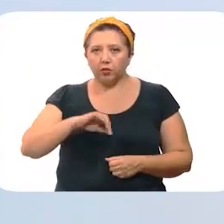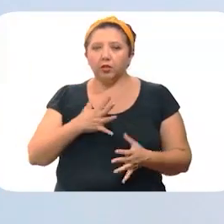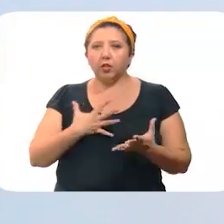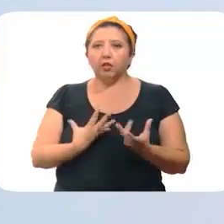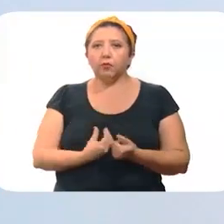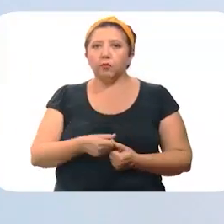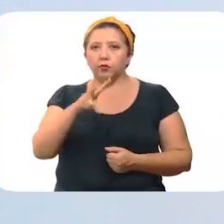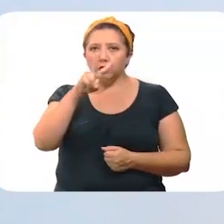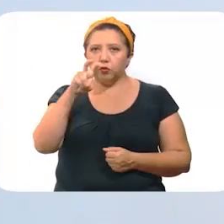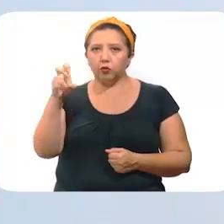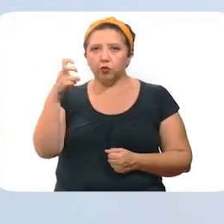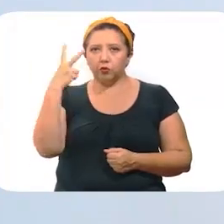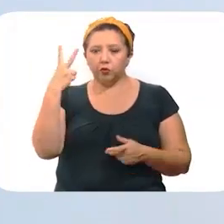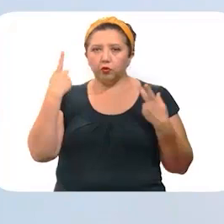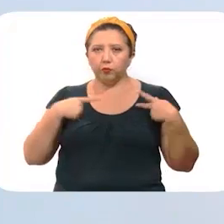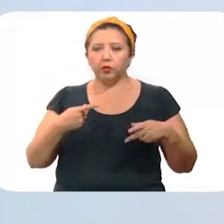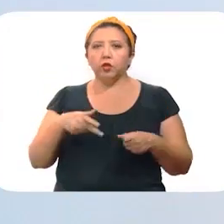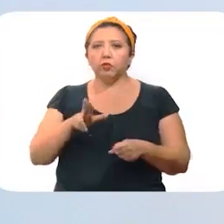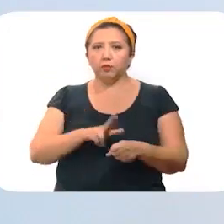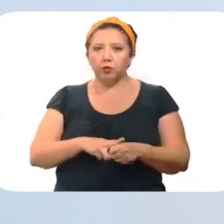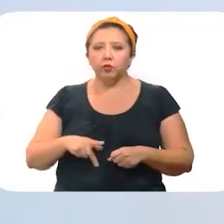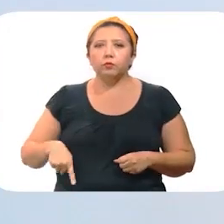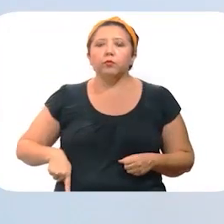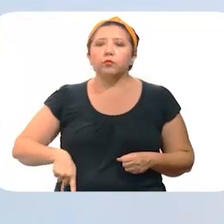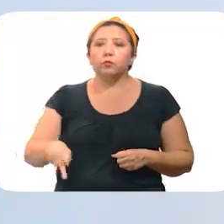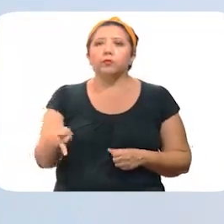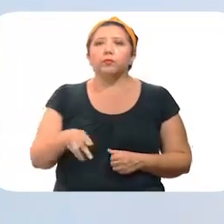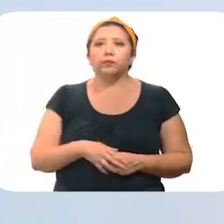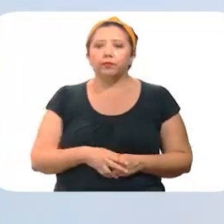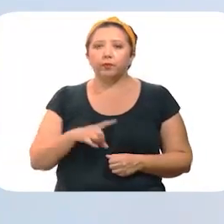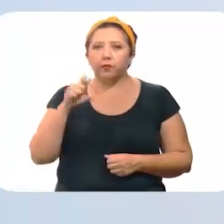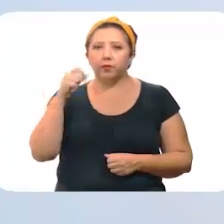de hoy tenemos 202 pacientes en hospitales públicos.